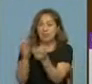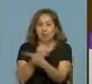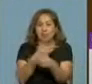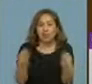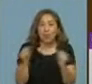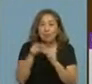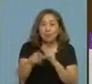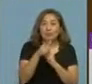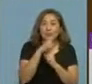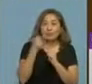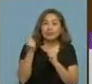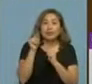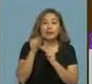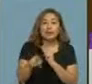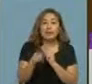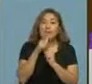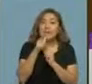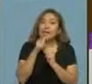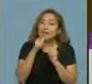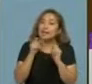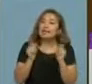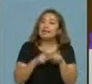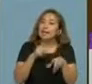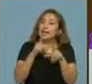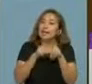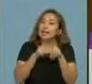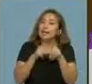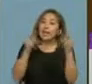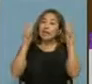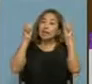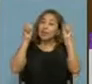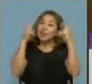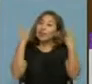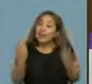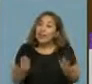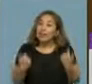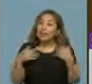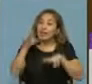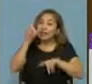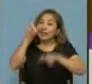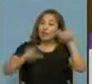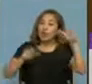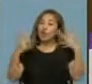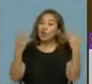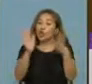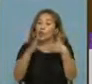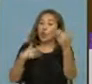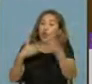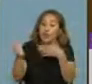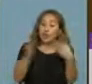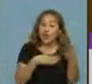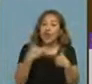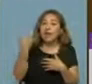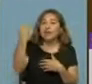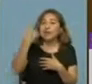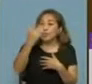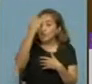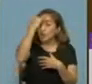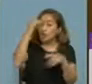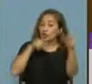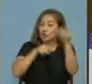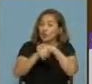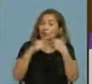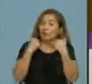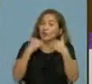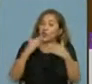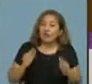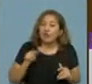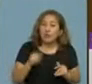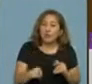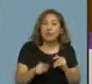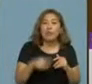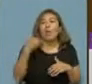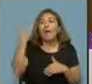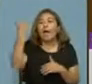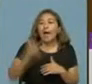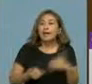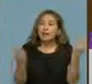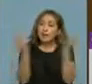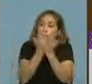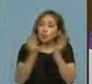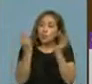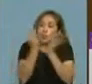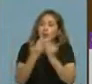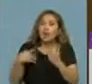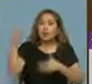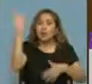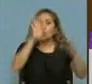Me parece que sí, es un tema que despierta polémica, si se puede, si no, si es constitucional o no. Ha sido claramente estudiado,